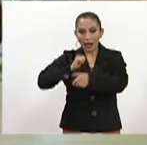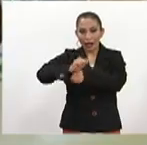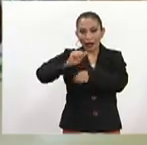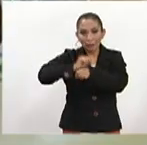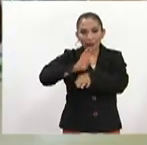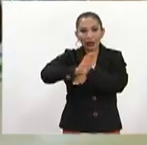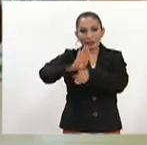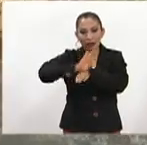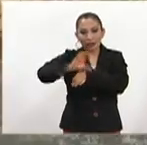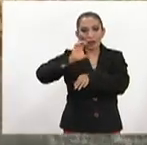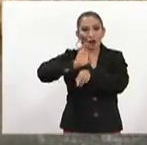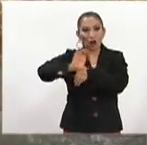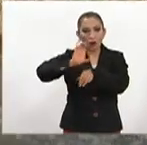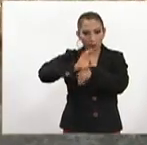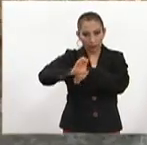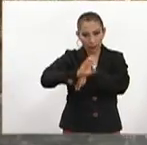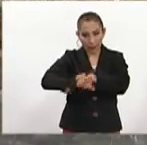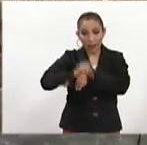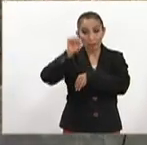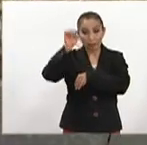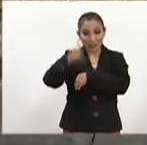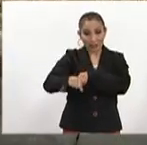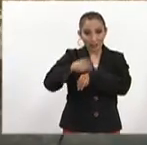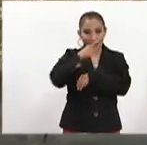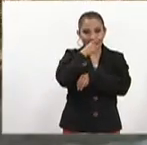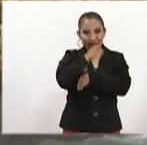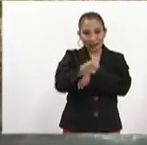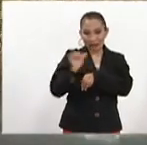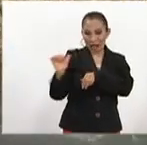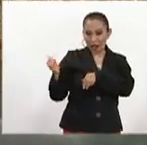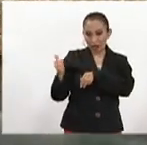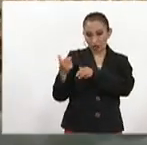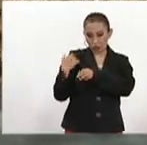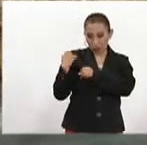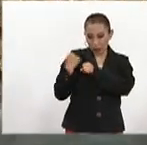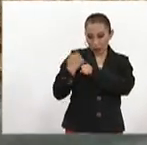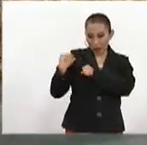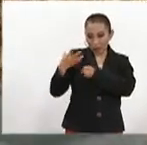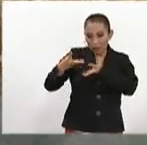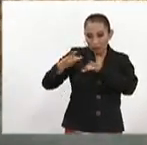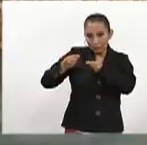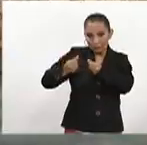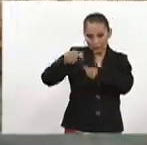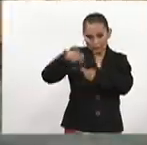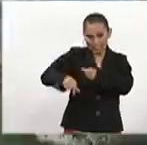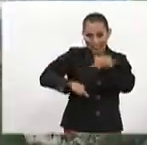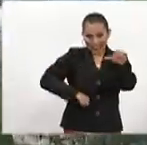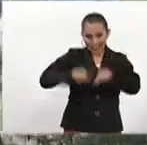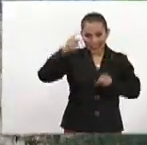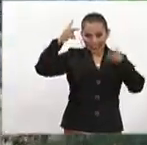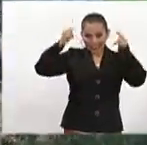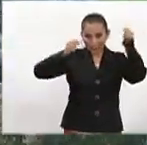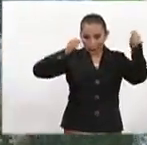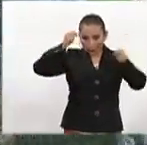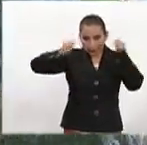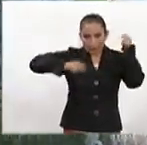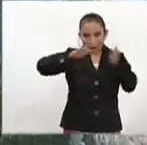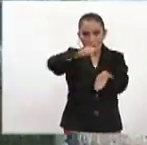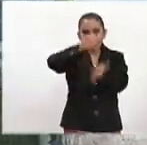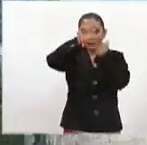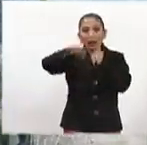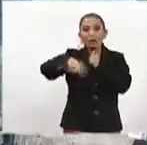Argentina, Brasil y Colombia. Derivado de esto, dijo que hasta agosto de este año la derrama económica de la actividad turística